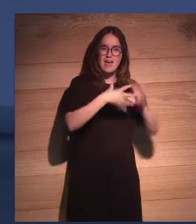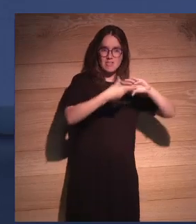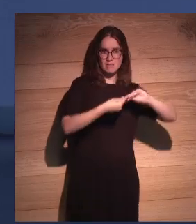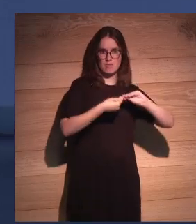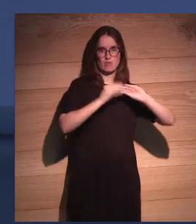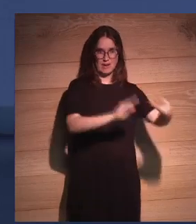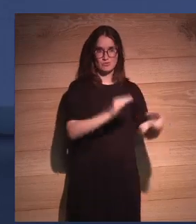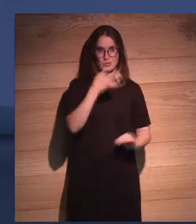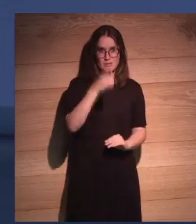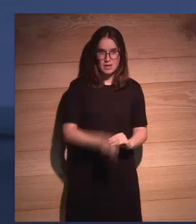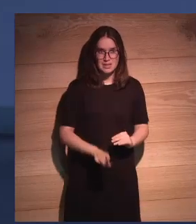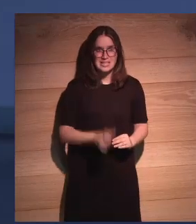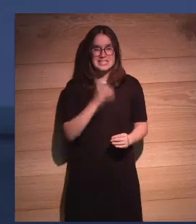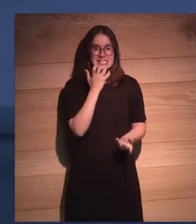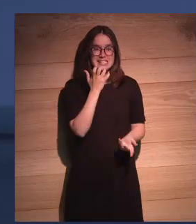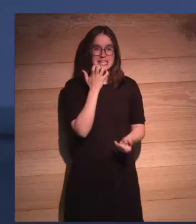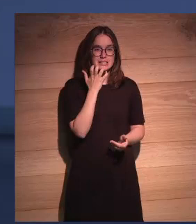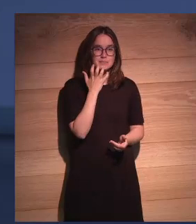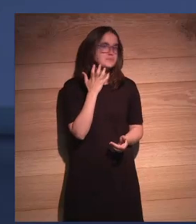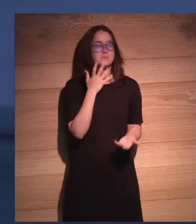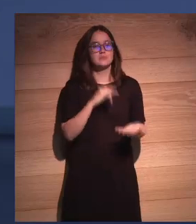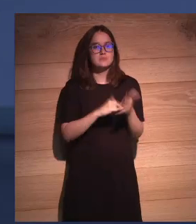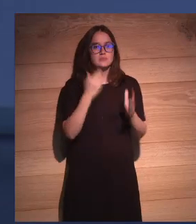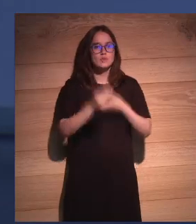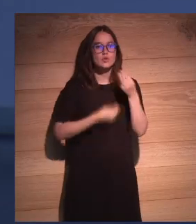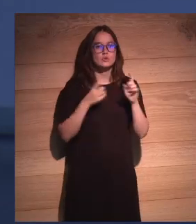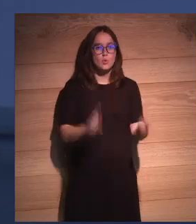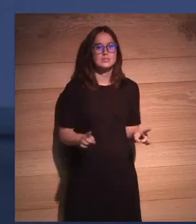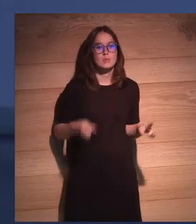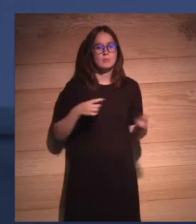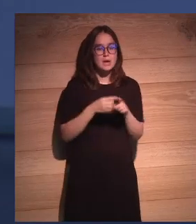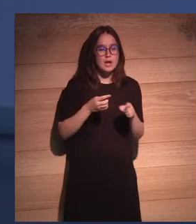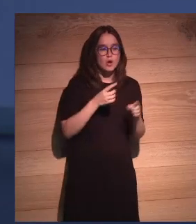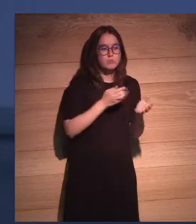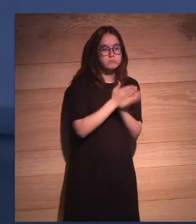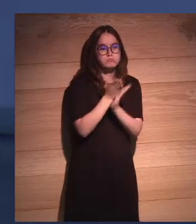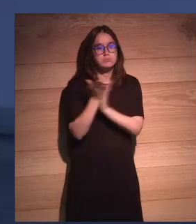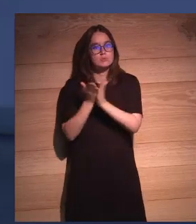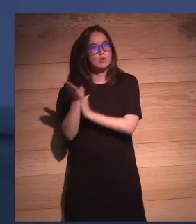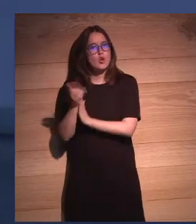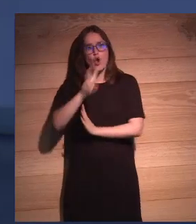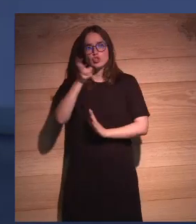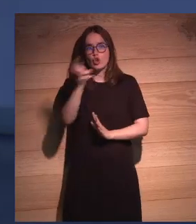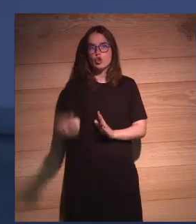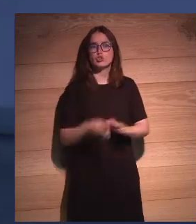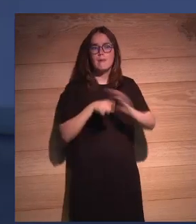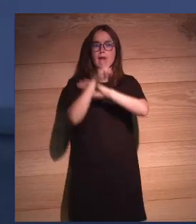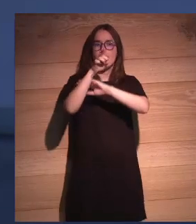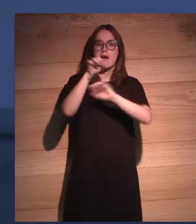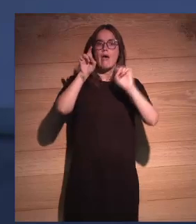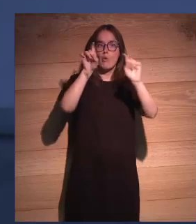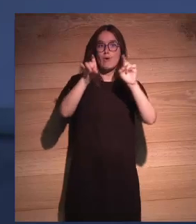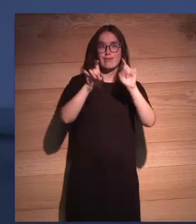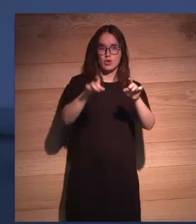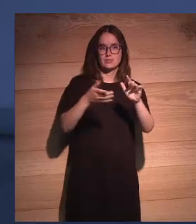vulnerables. Si no utilizamos esta tecnología para encontrar nuevas vías de desarrollo en la